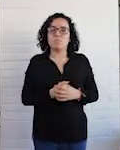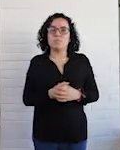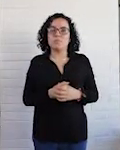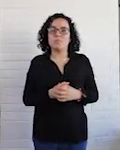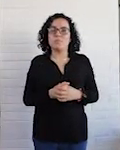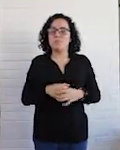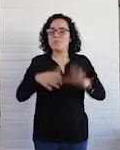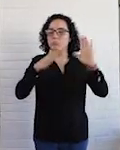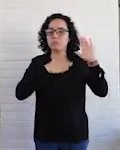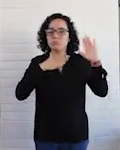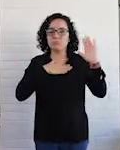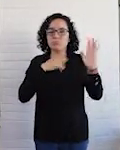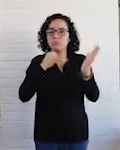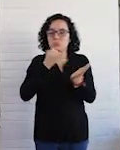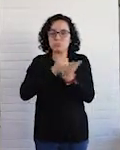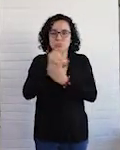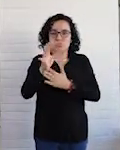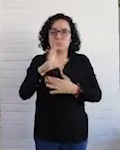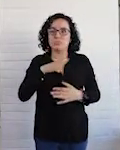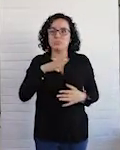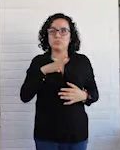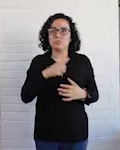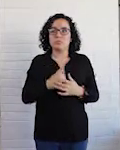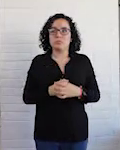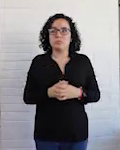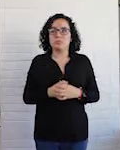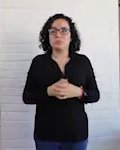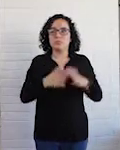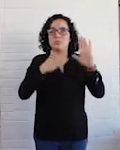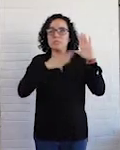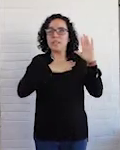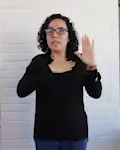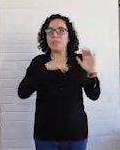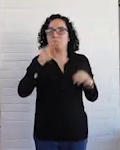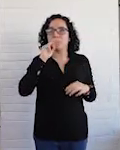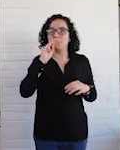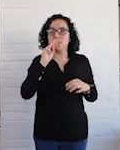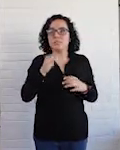Te lo juro que estaba ahí. Uno no le dice a su mamá, te juro mamá.